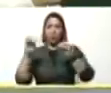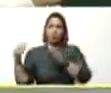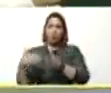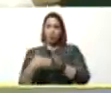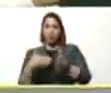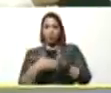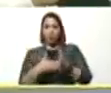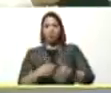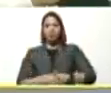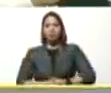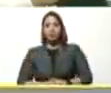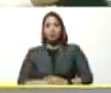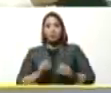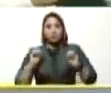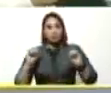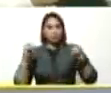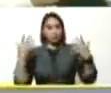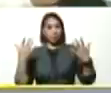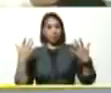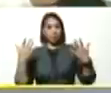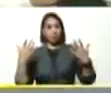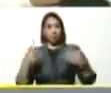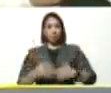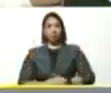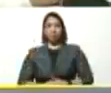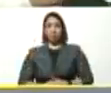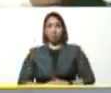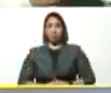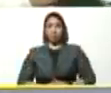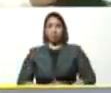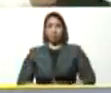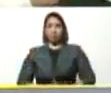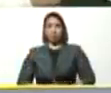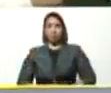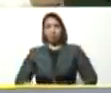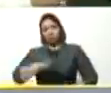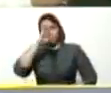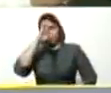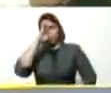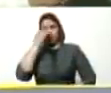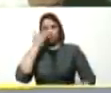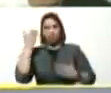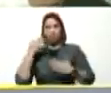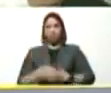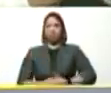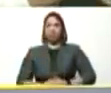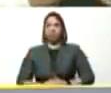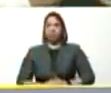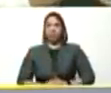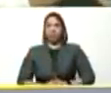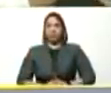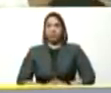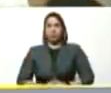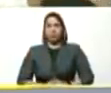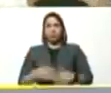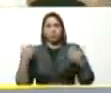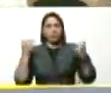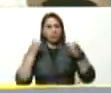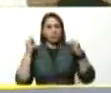3.900.000. Gran logro de la gran misión Vivienda Venezuela. Barinas, Barinas, Barinas. Felicidades,